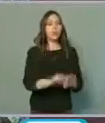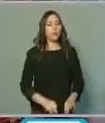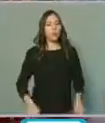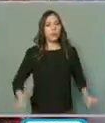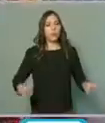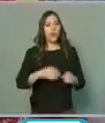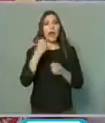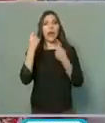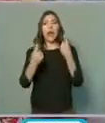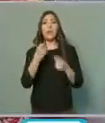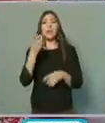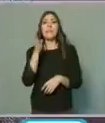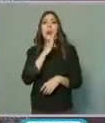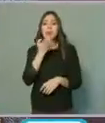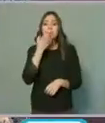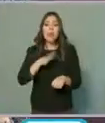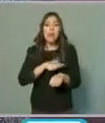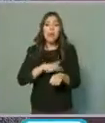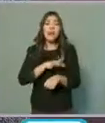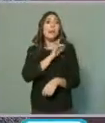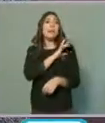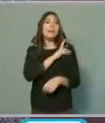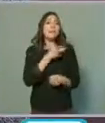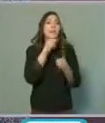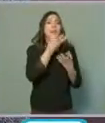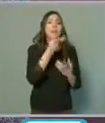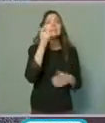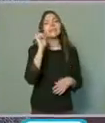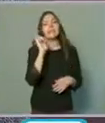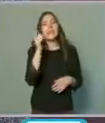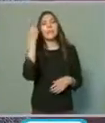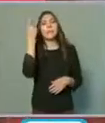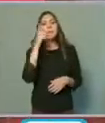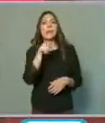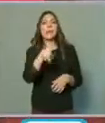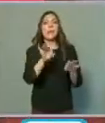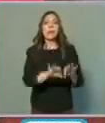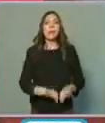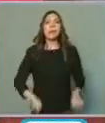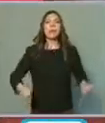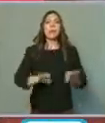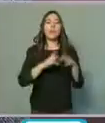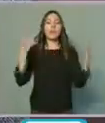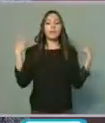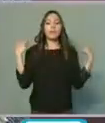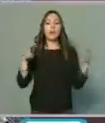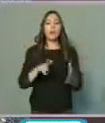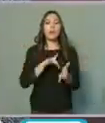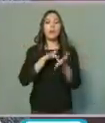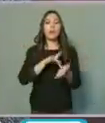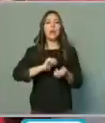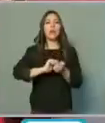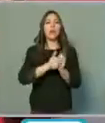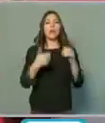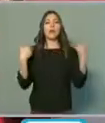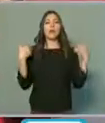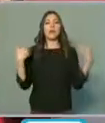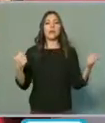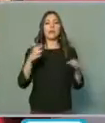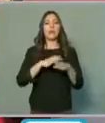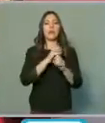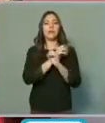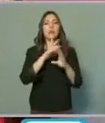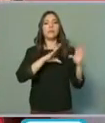porque a lo mejor no es que no sepa, es que a lo mejor tengo otra manera que el maestro me puede apoyar para entender mejor su clase. Mira, yo creo que